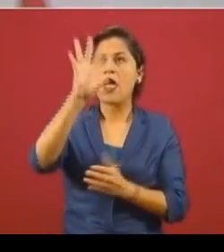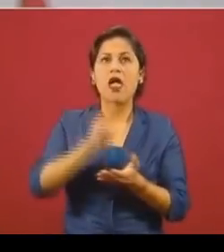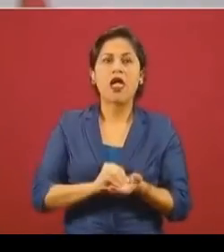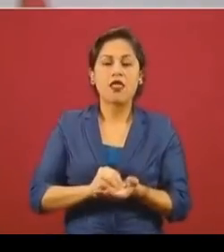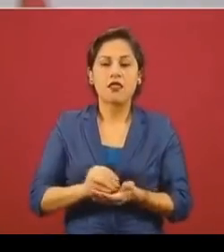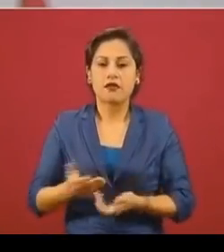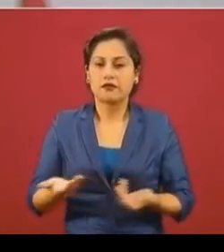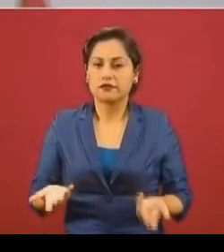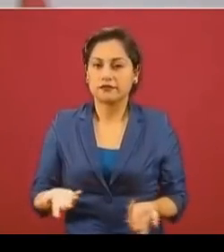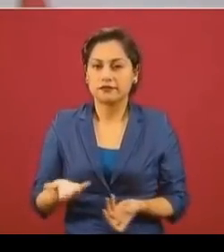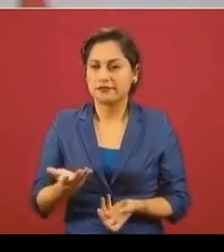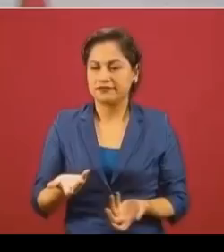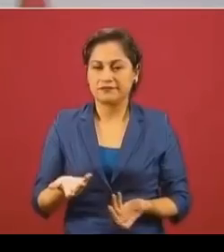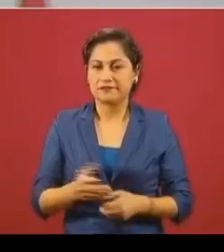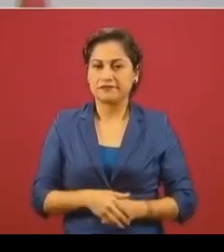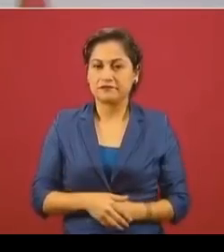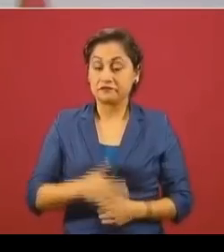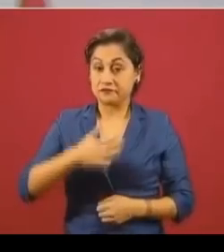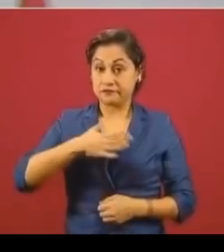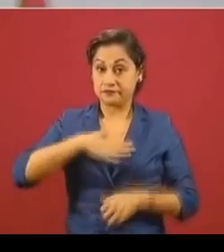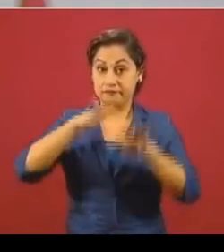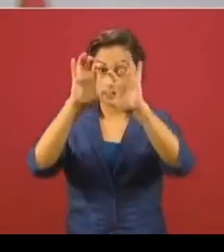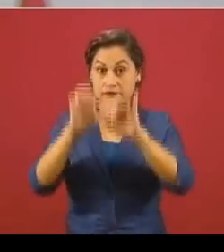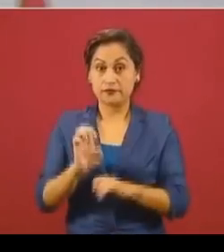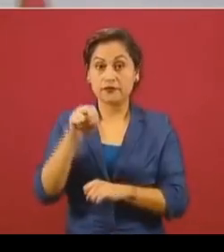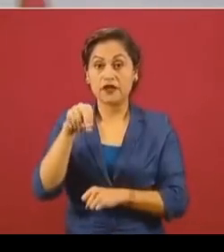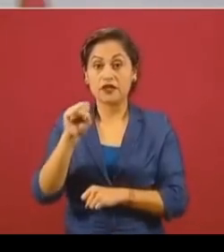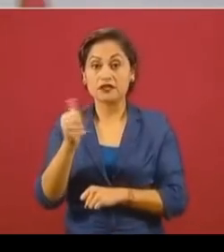Entonces, en el ensayo lo que hago